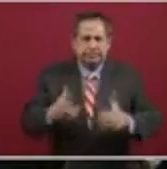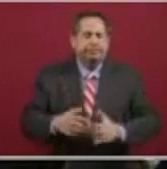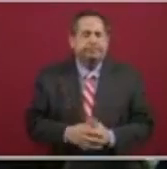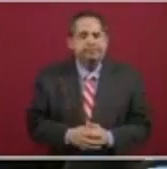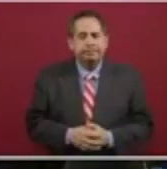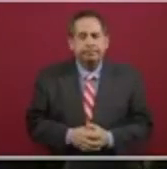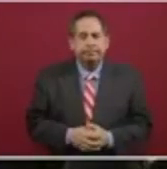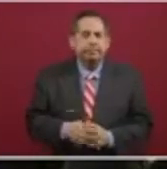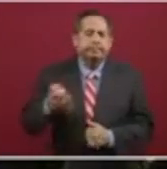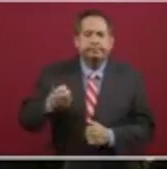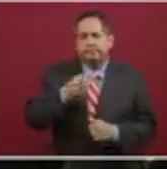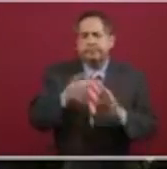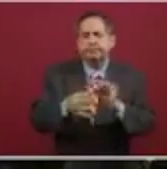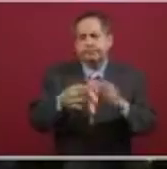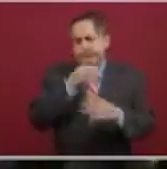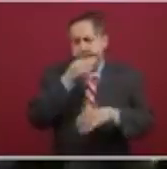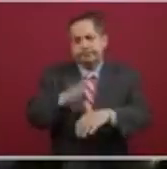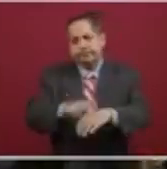comentarles.